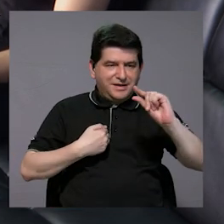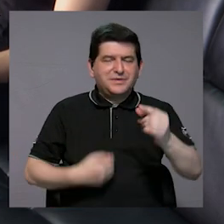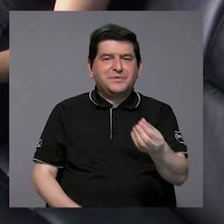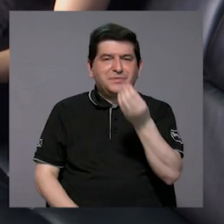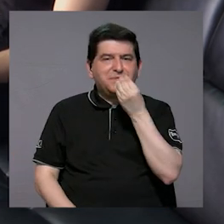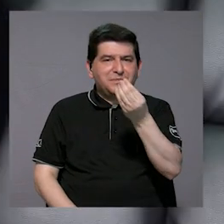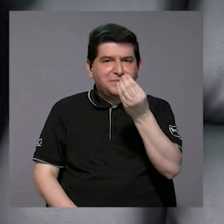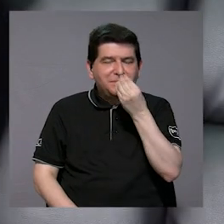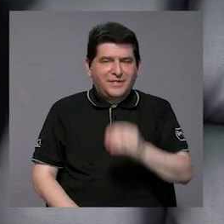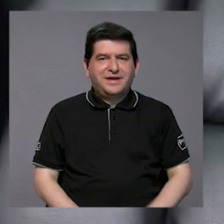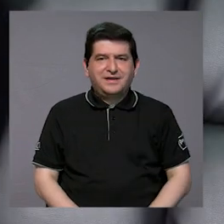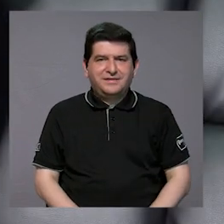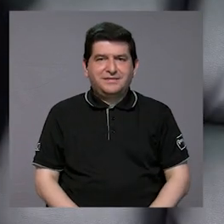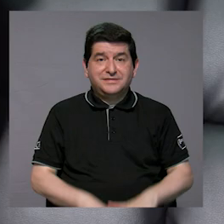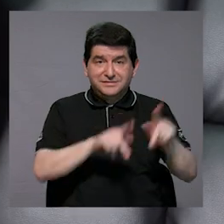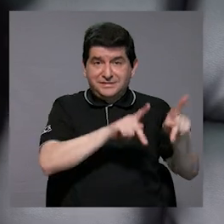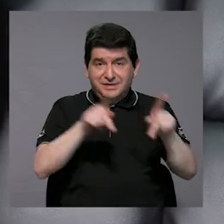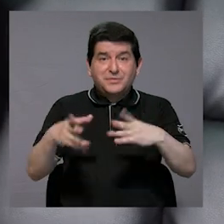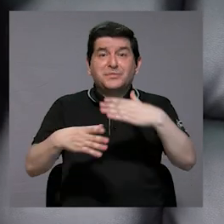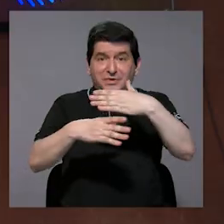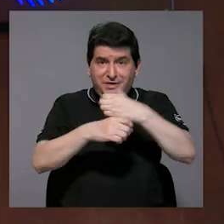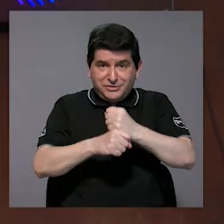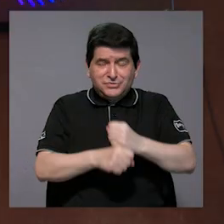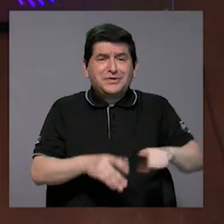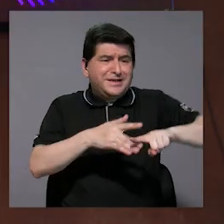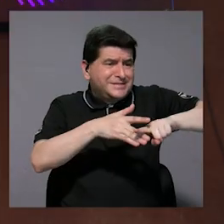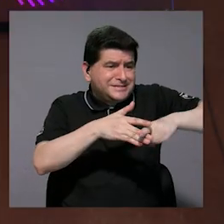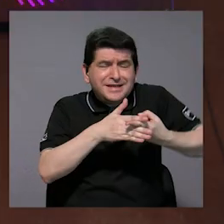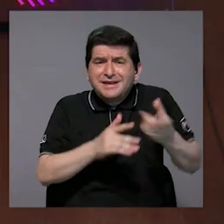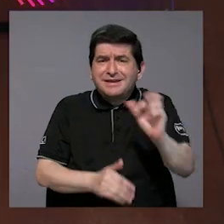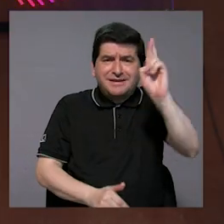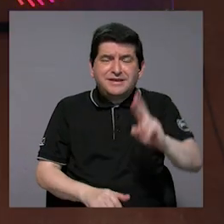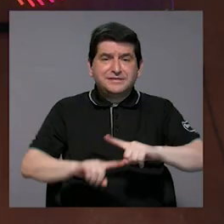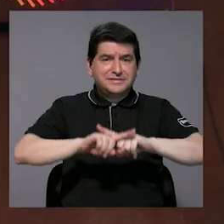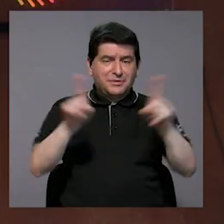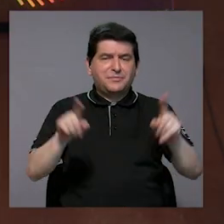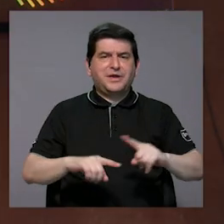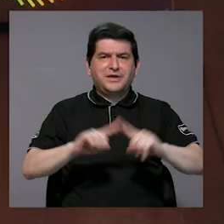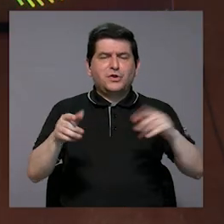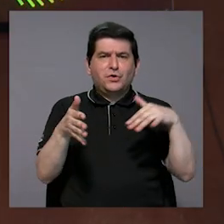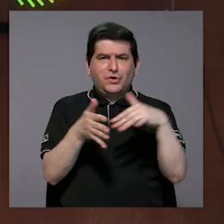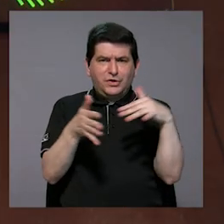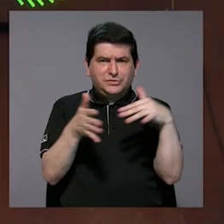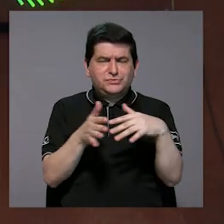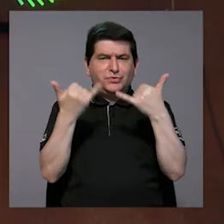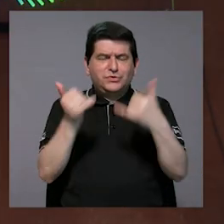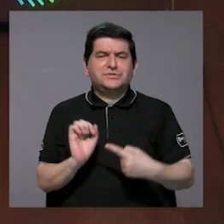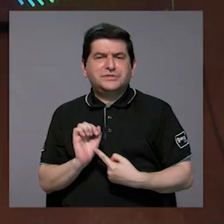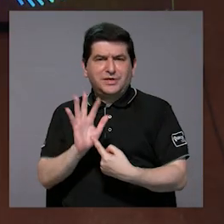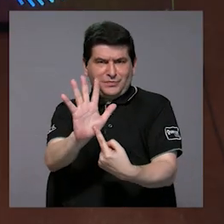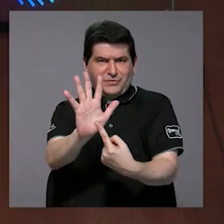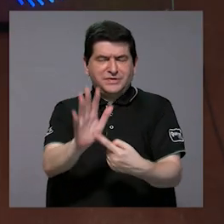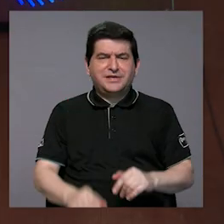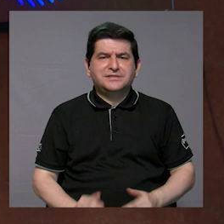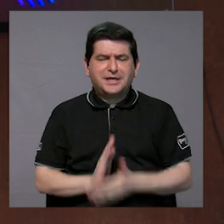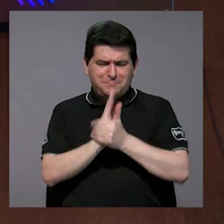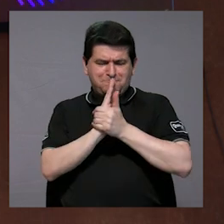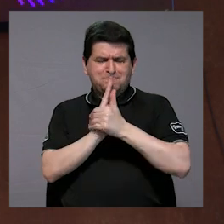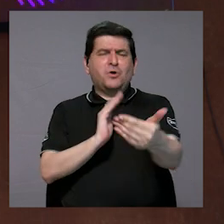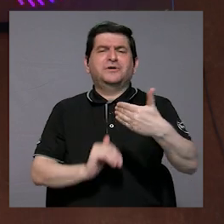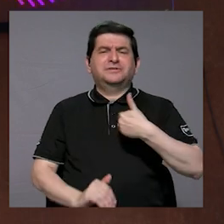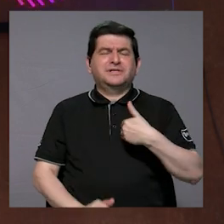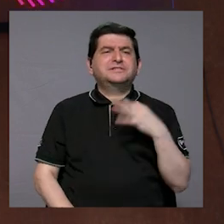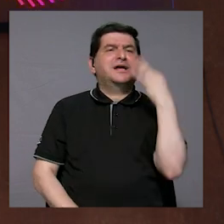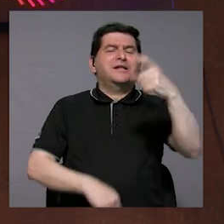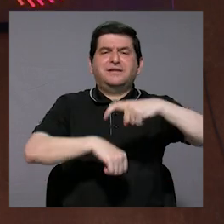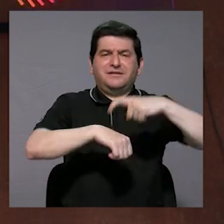parte de entomofagia, ¿verdad?, que es el consumo de insectos por parte de seres humanos, es muy incipiente en Costa Rica, sin embargo diversos estudios han proyectado,